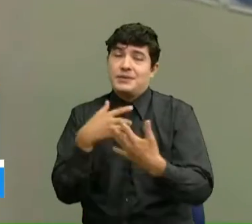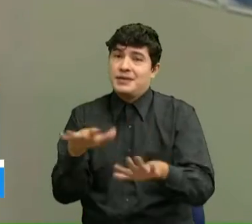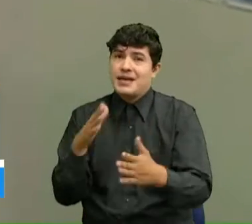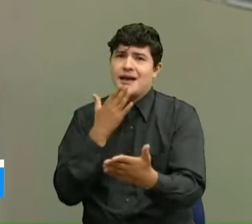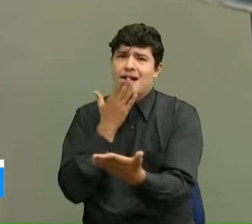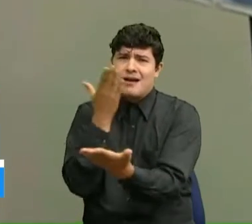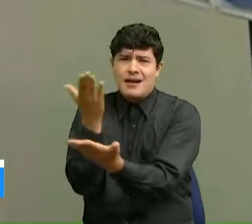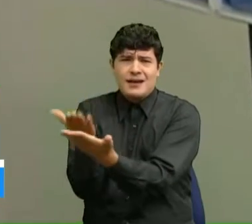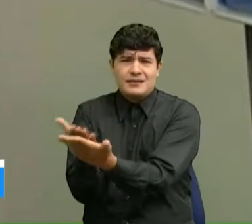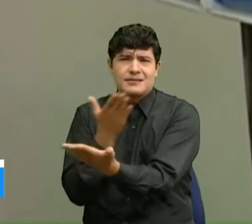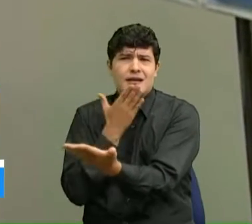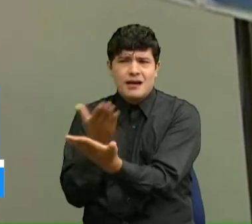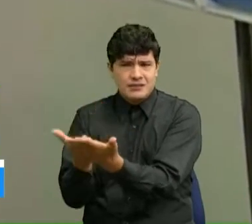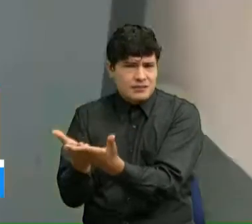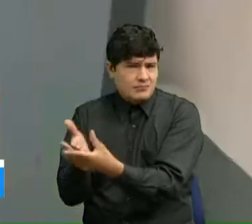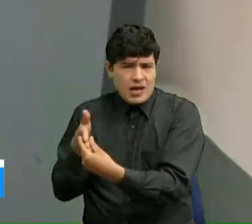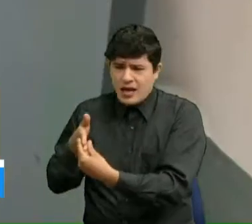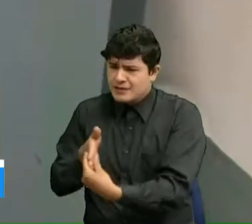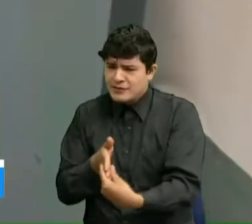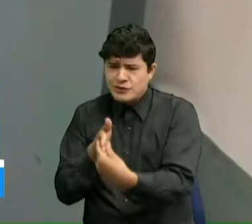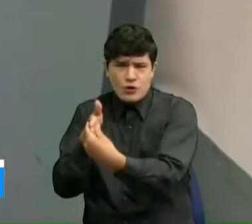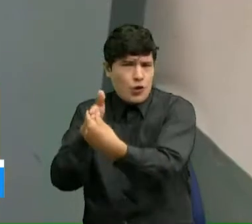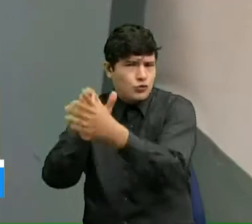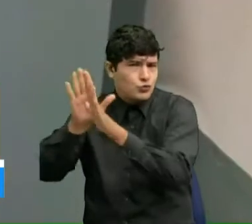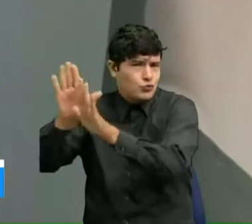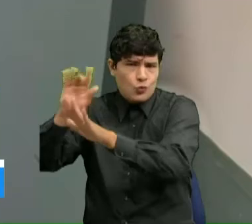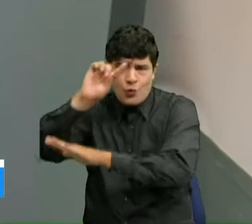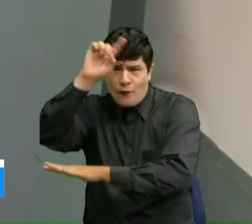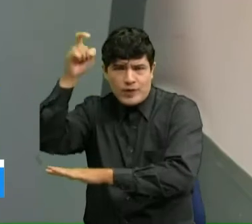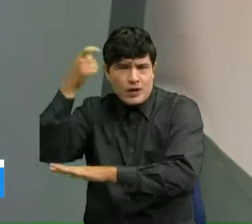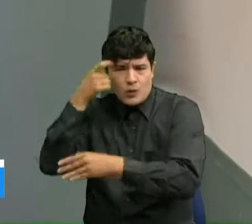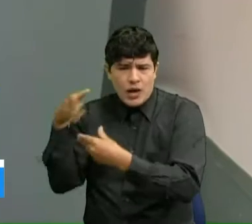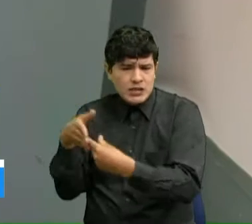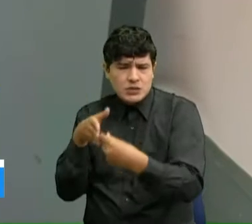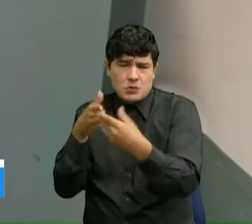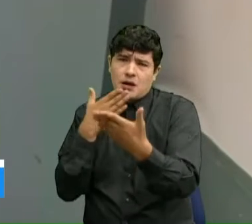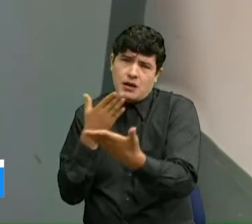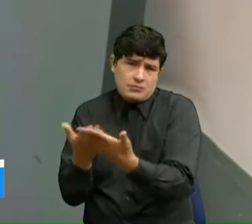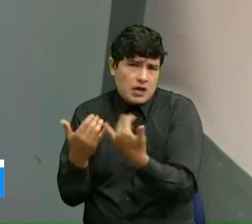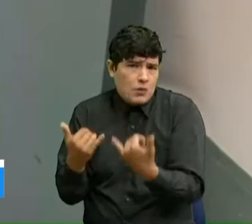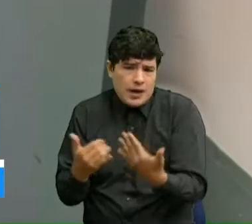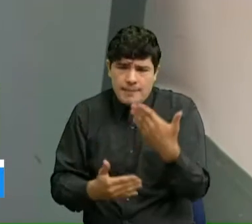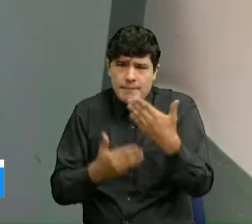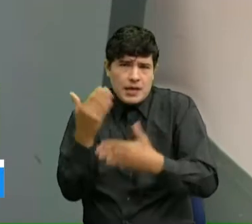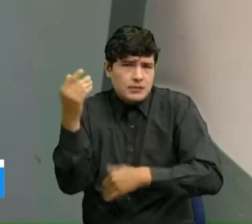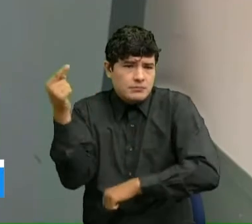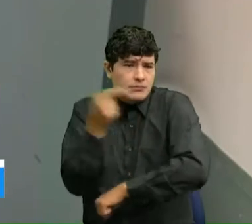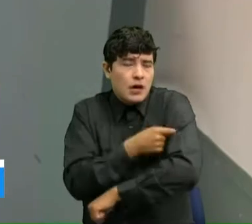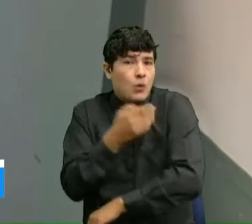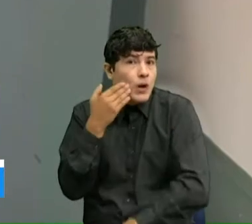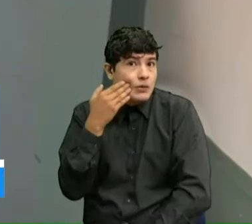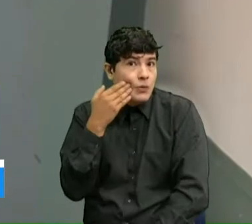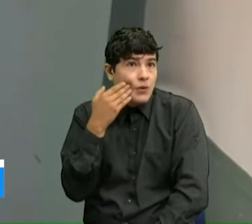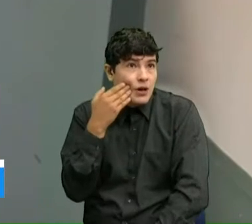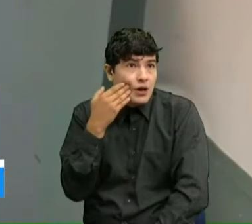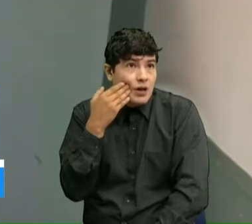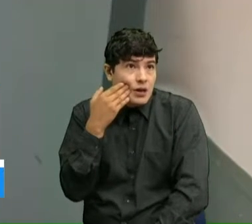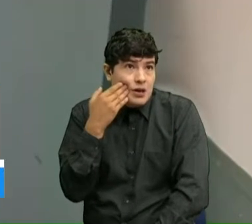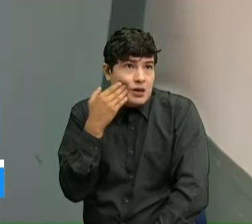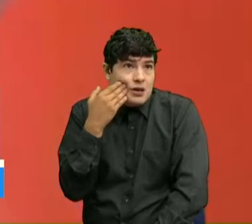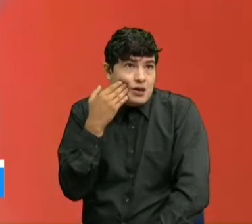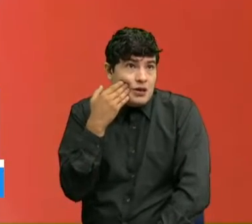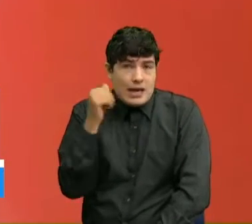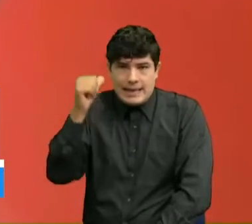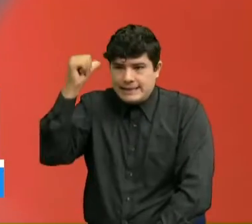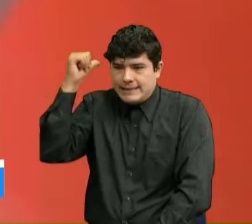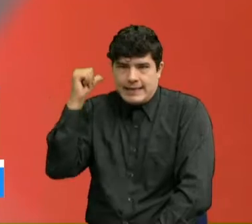enormemente a la gestión que se hizo, ya que se inició vacunación el día de ayer